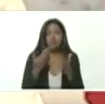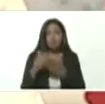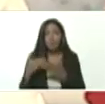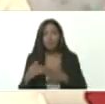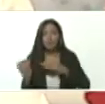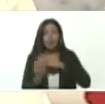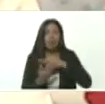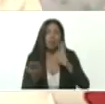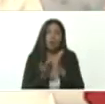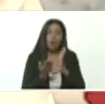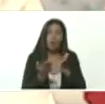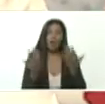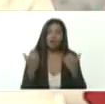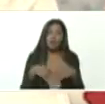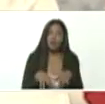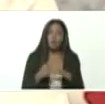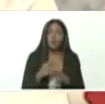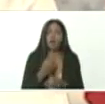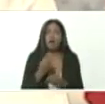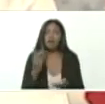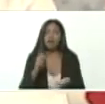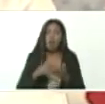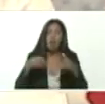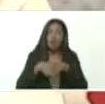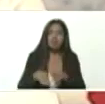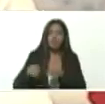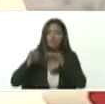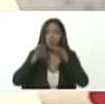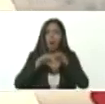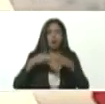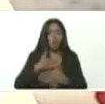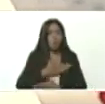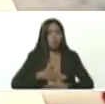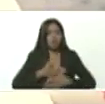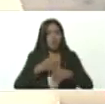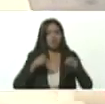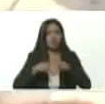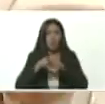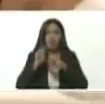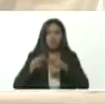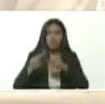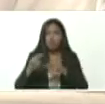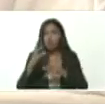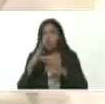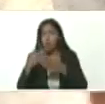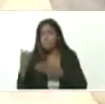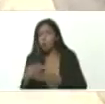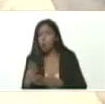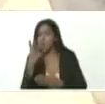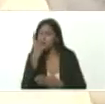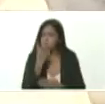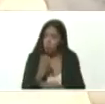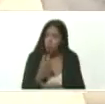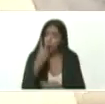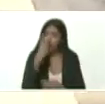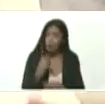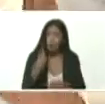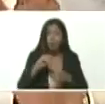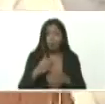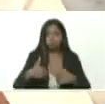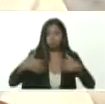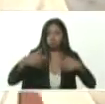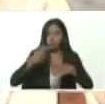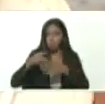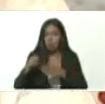donde vengan, ingresen a primer grado en igualdad de condiciones. Y eso es lo que garantiza, presidente, no solo el derecho al acceso a la educación, sino